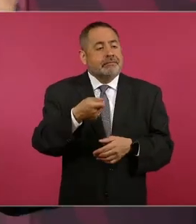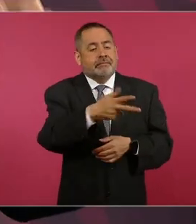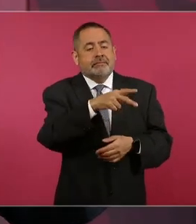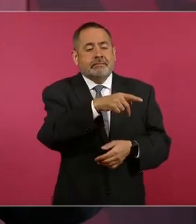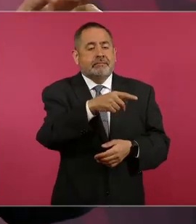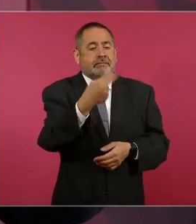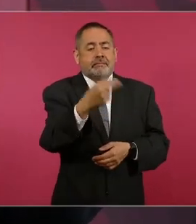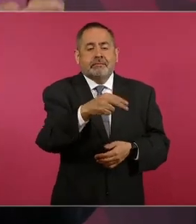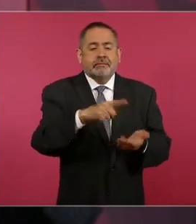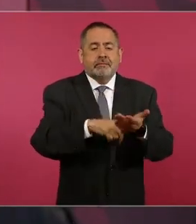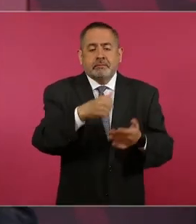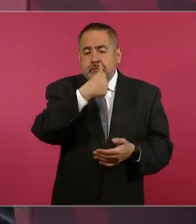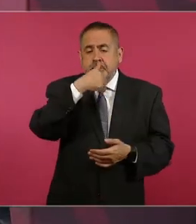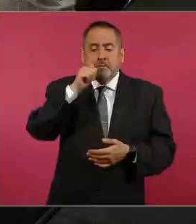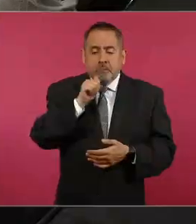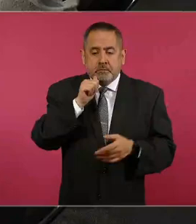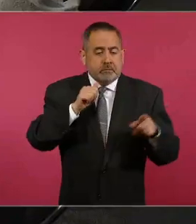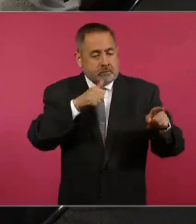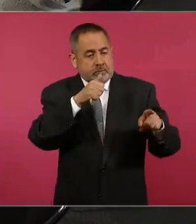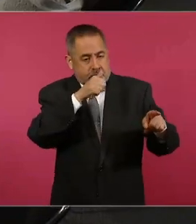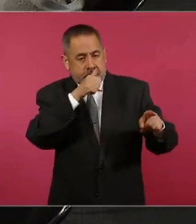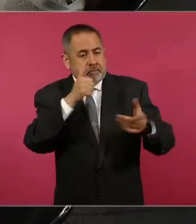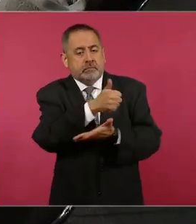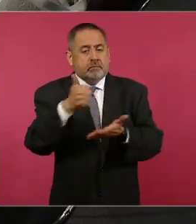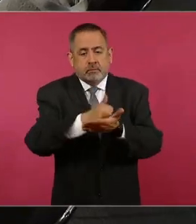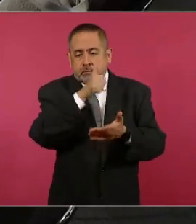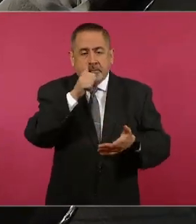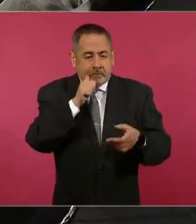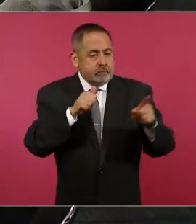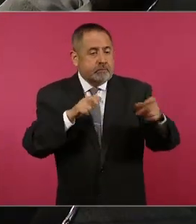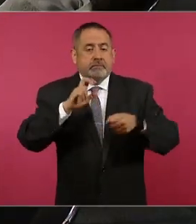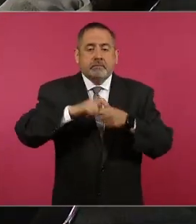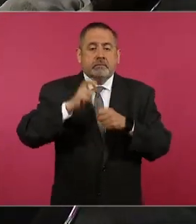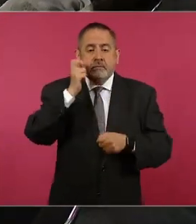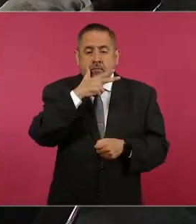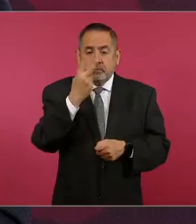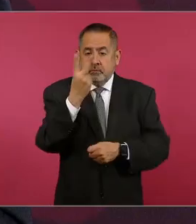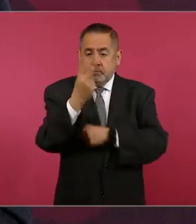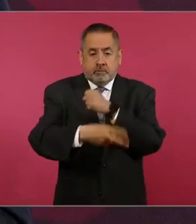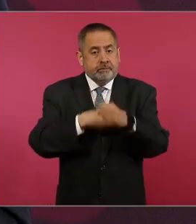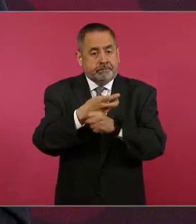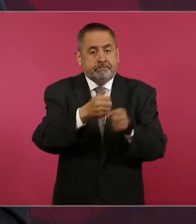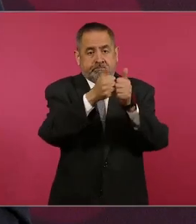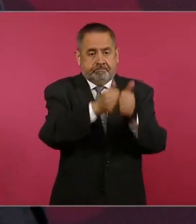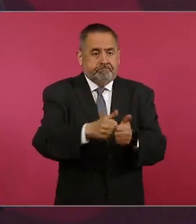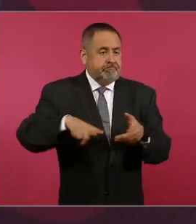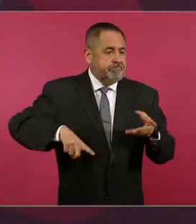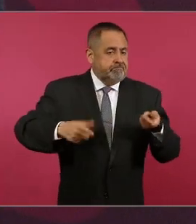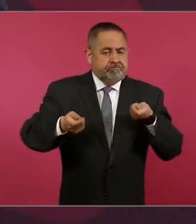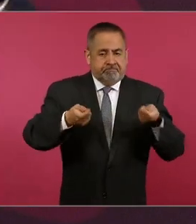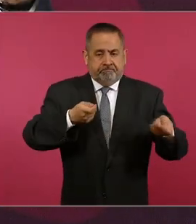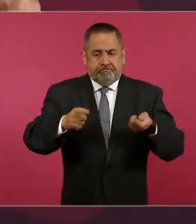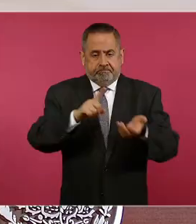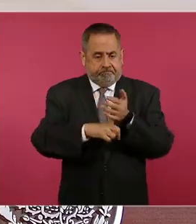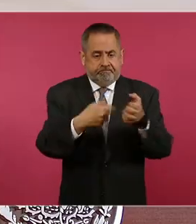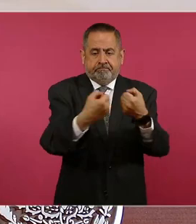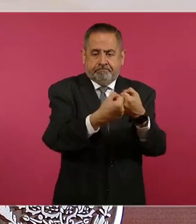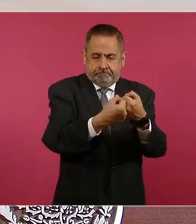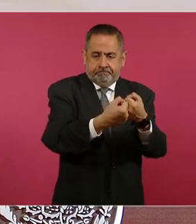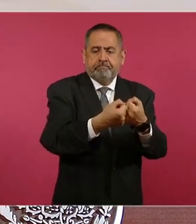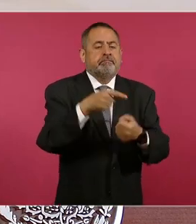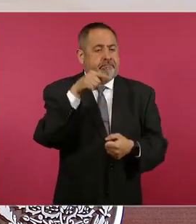Allí instaló su gobierno. Estuvo en el estado de Chihuahua dos años, en la franja